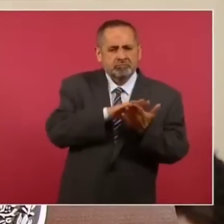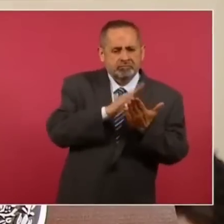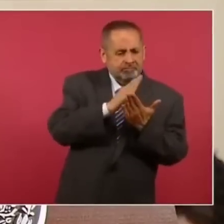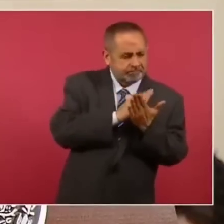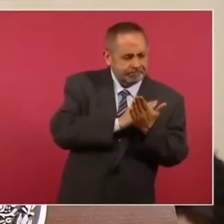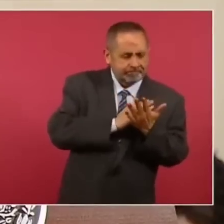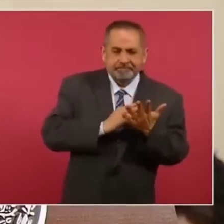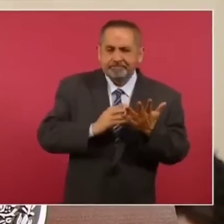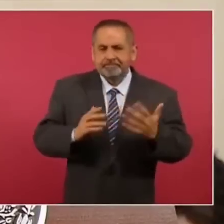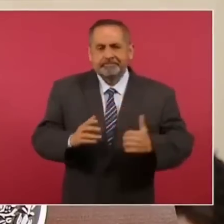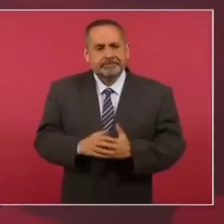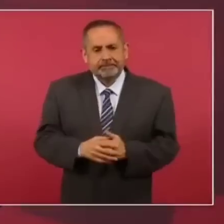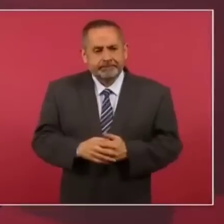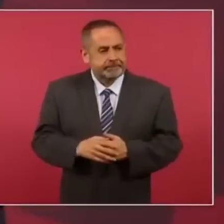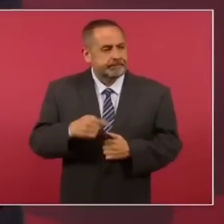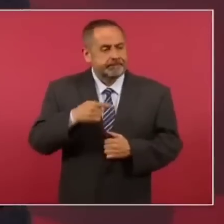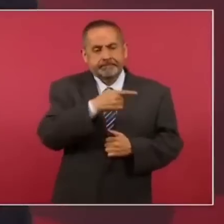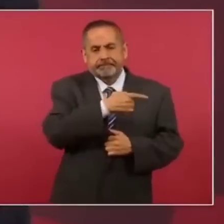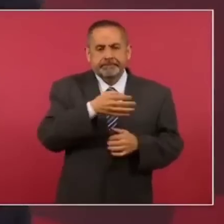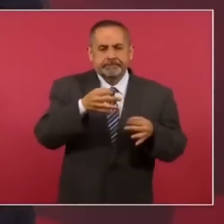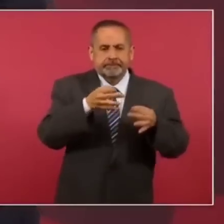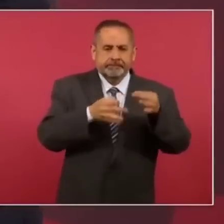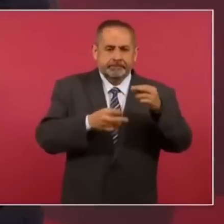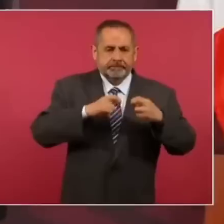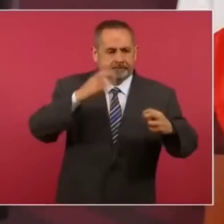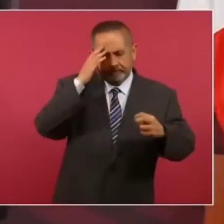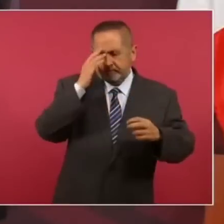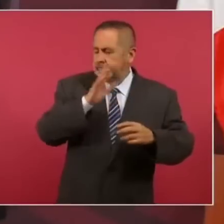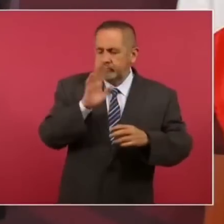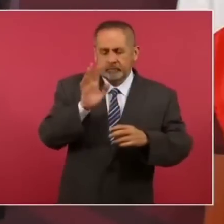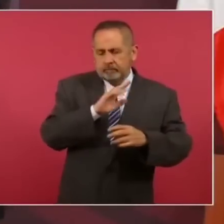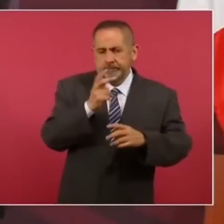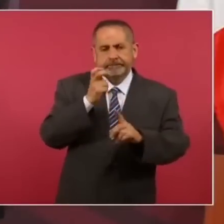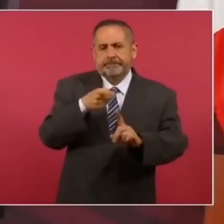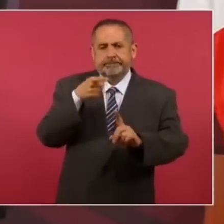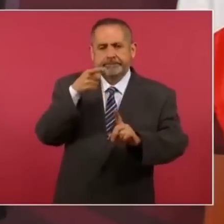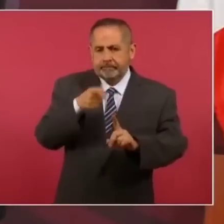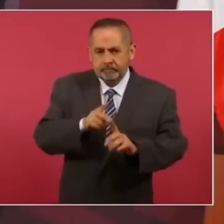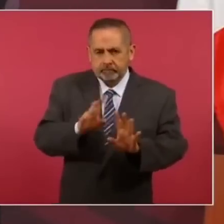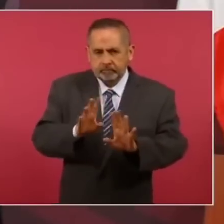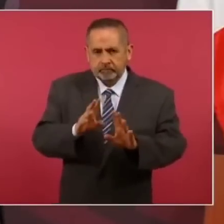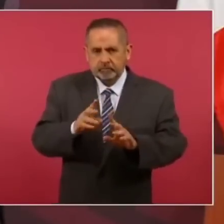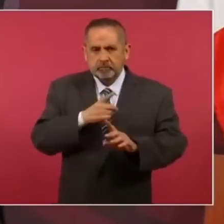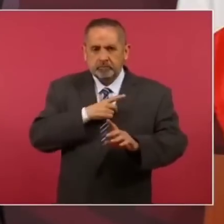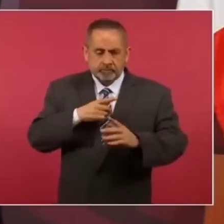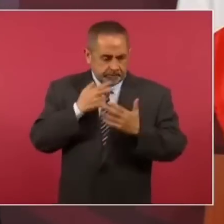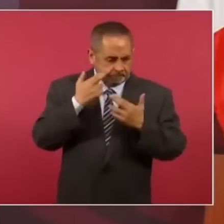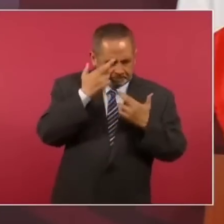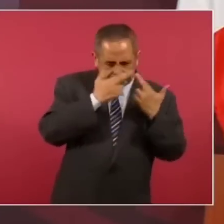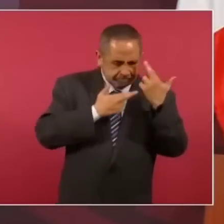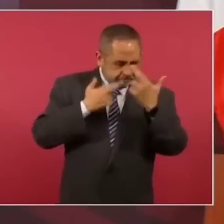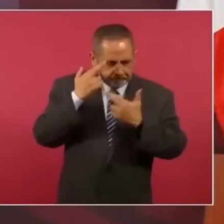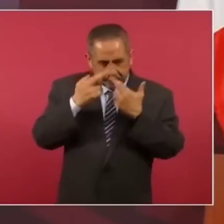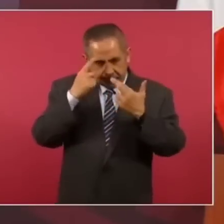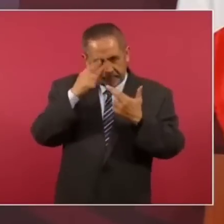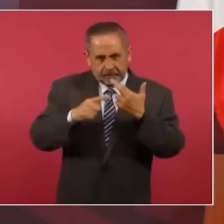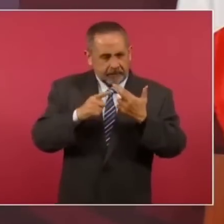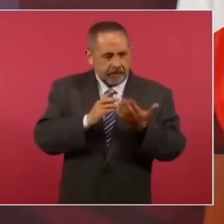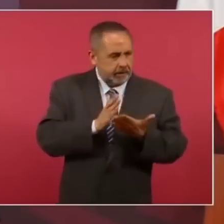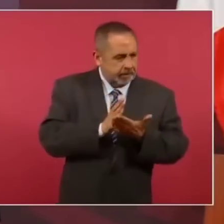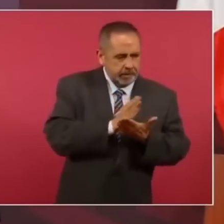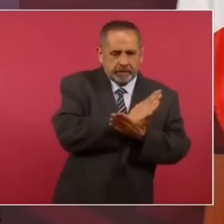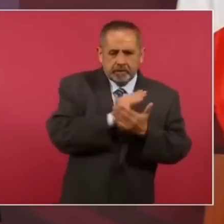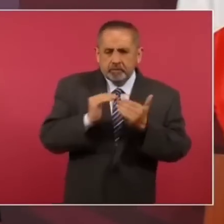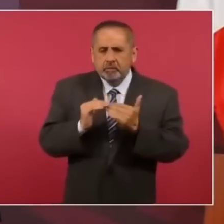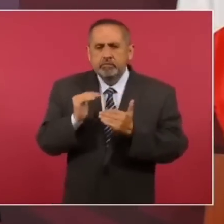Entonces esta ministra dijo, no se trata de eso, se trata de hacer una revisión para superar